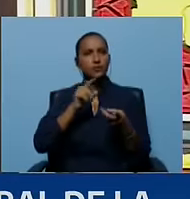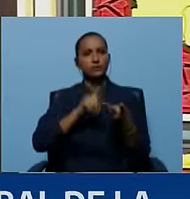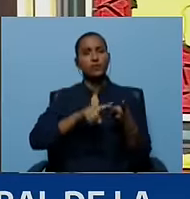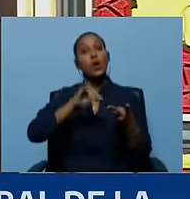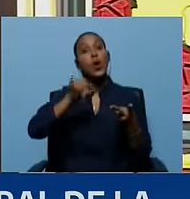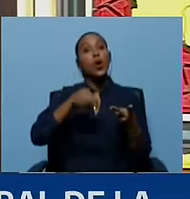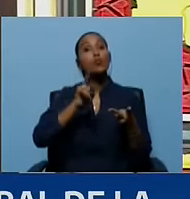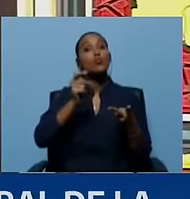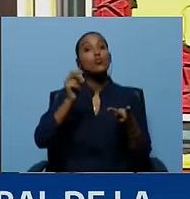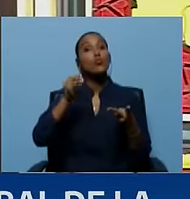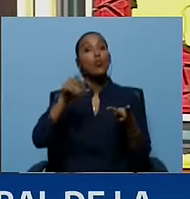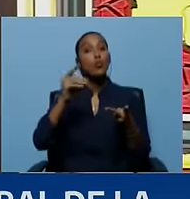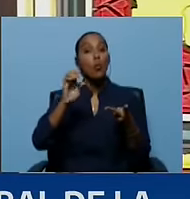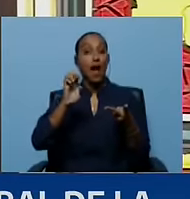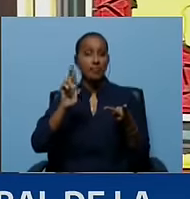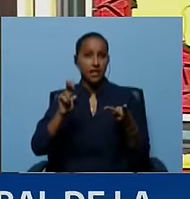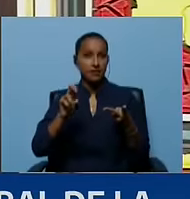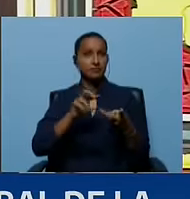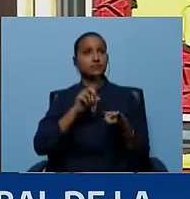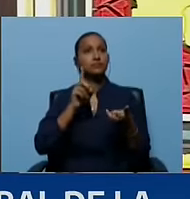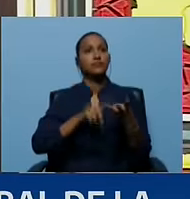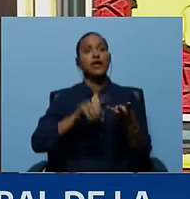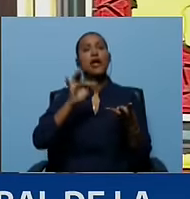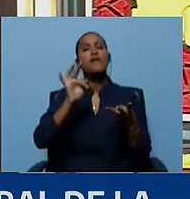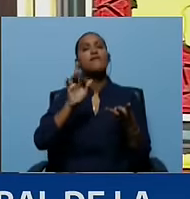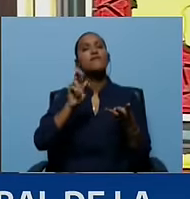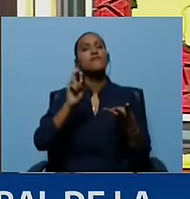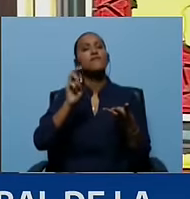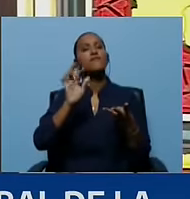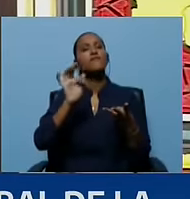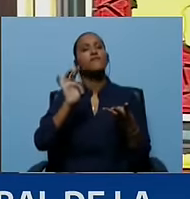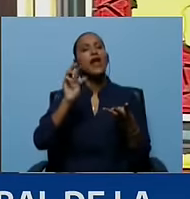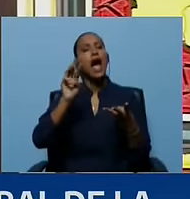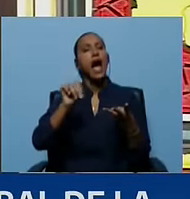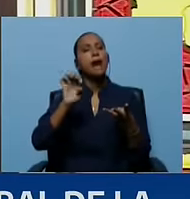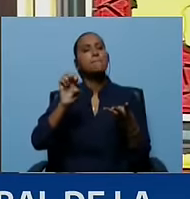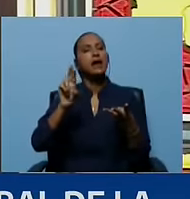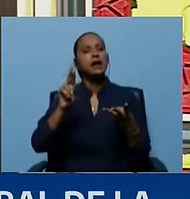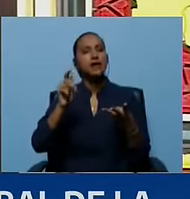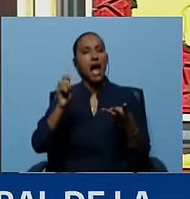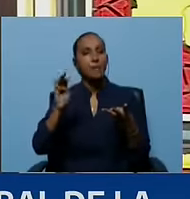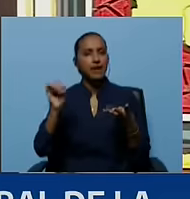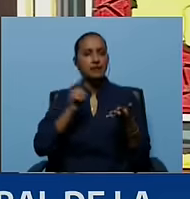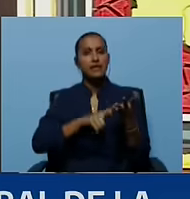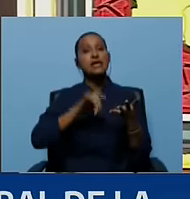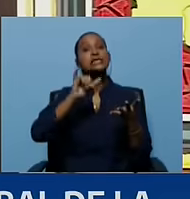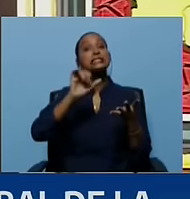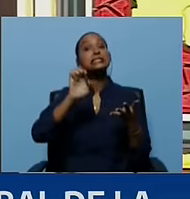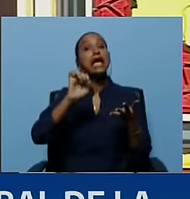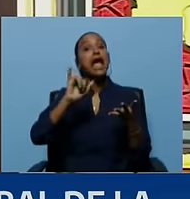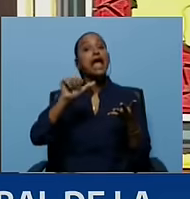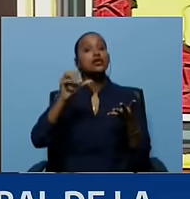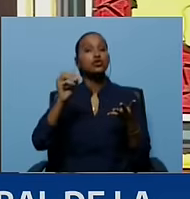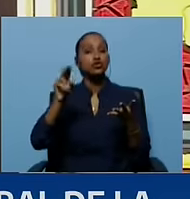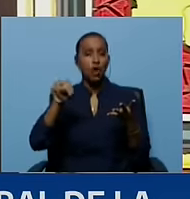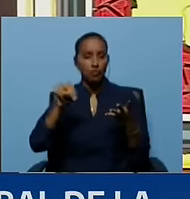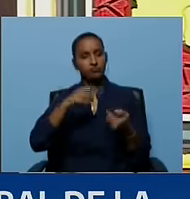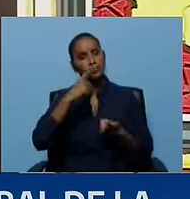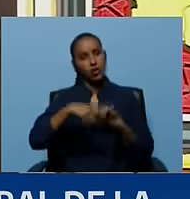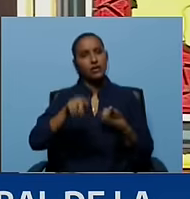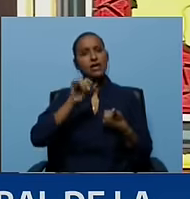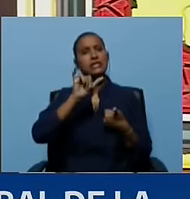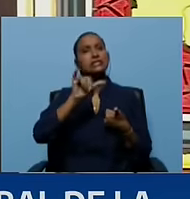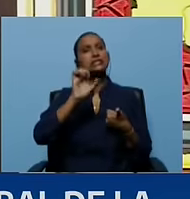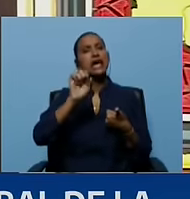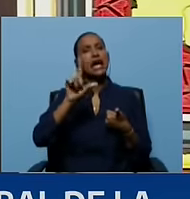Juander Alexander el otro. Framer Abel. Jason Alexander. Leninger